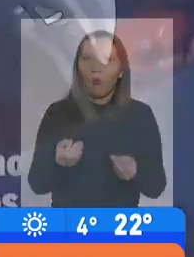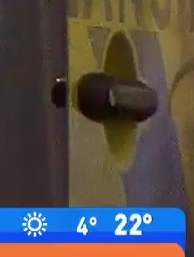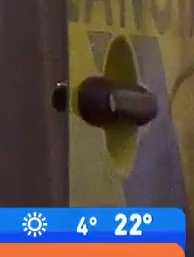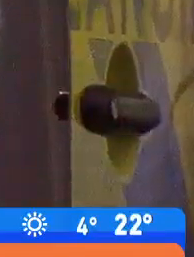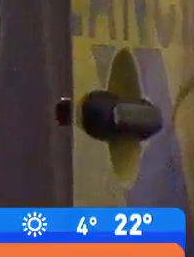adelante